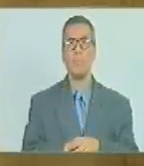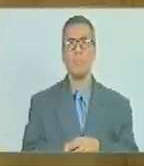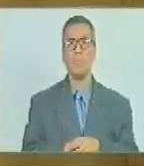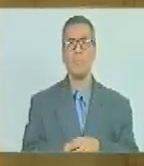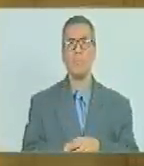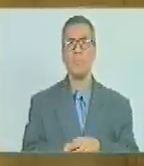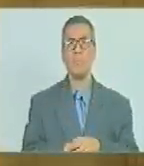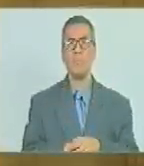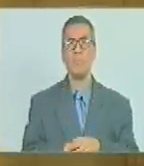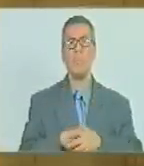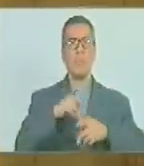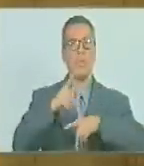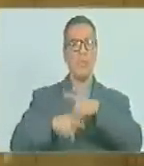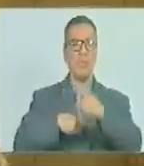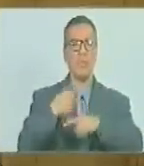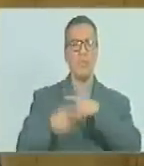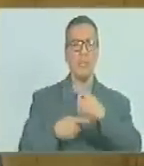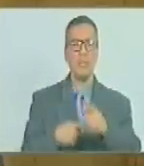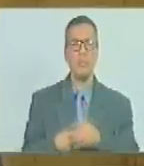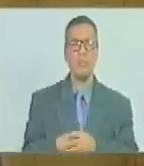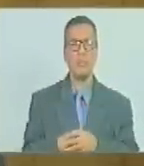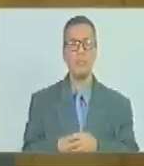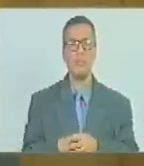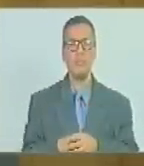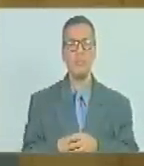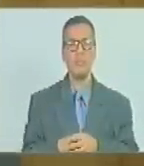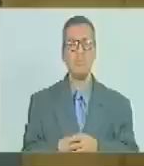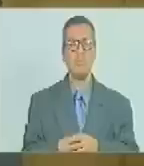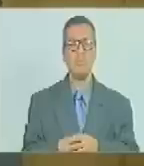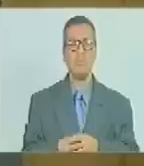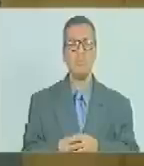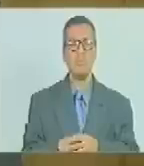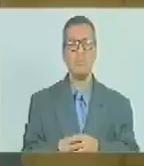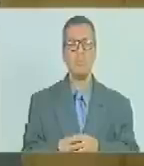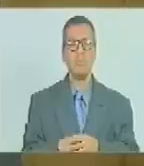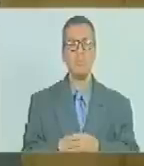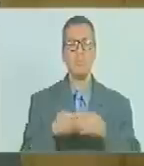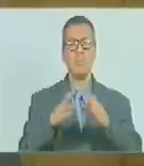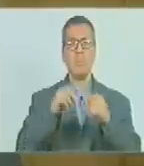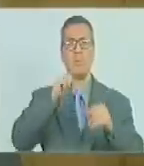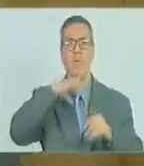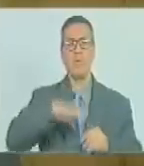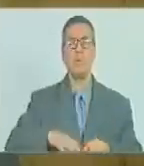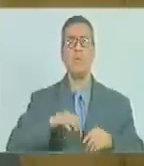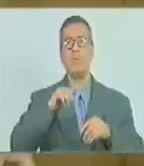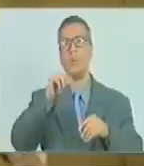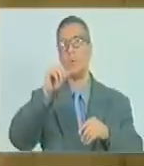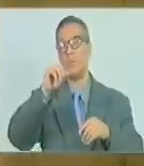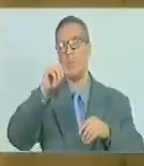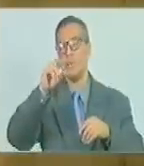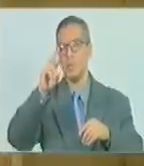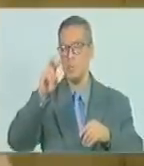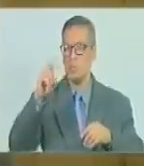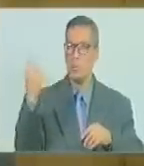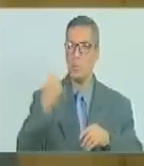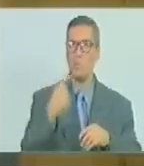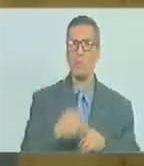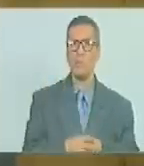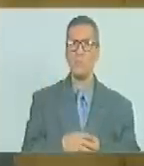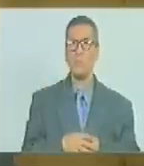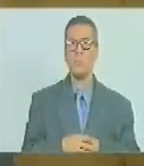a desarrollarse en medio de su historia moderna, año